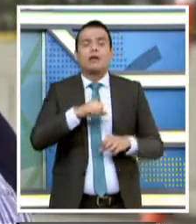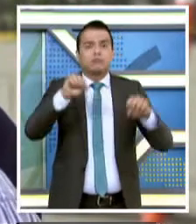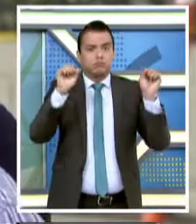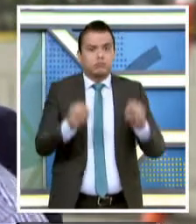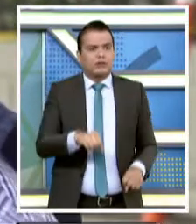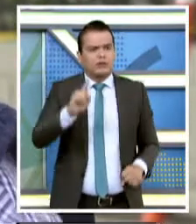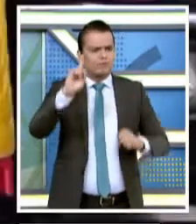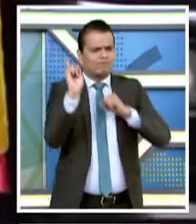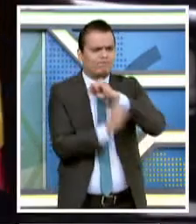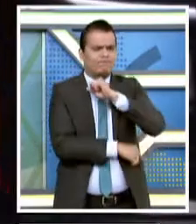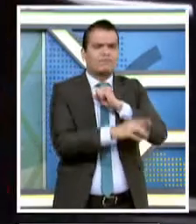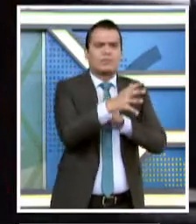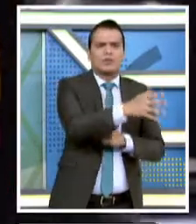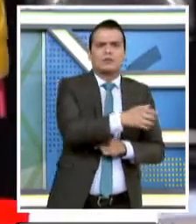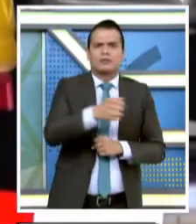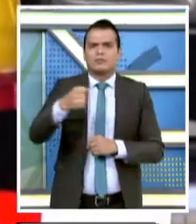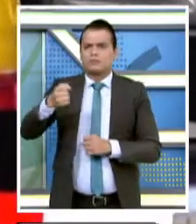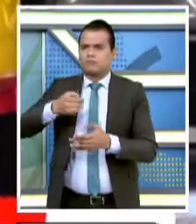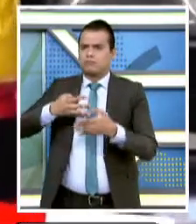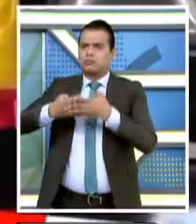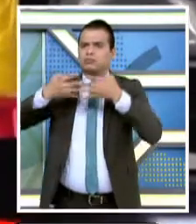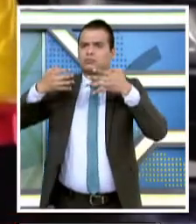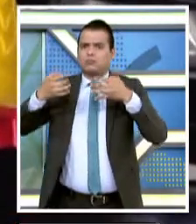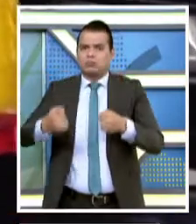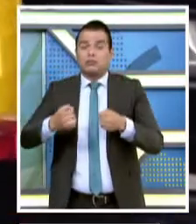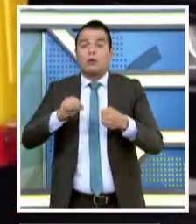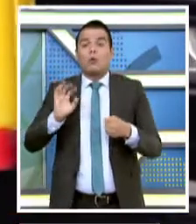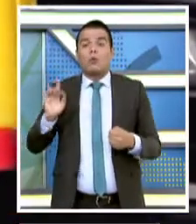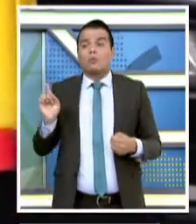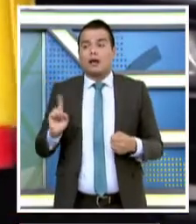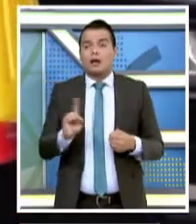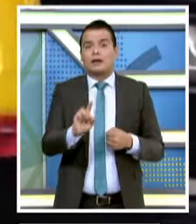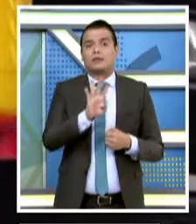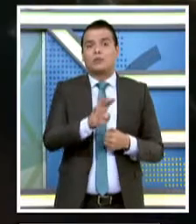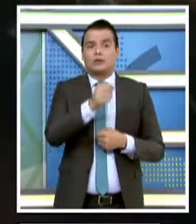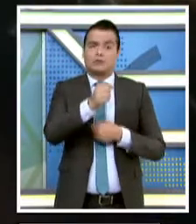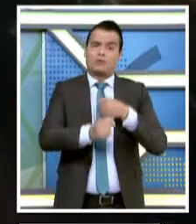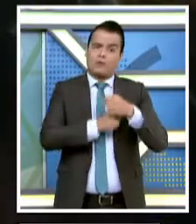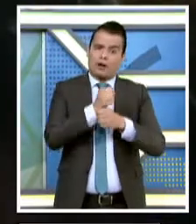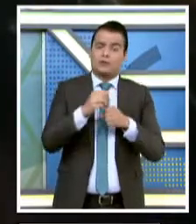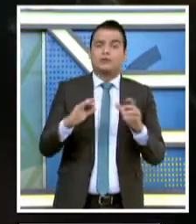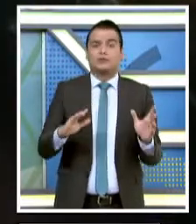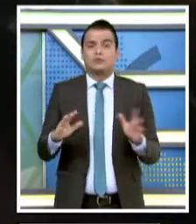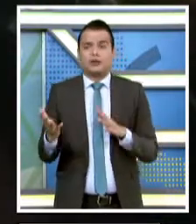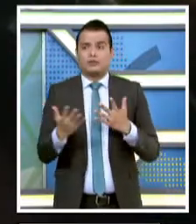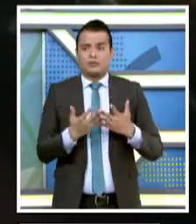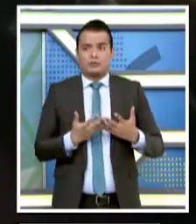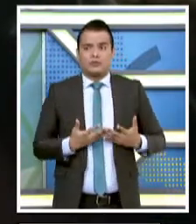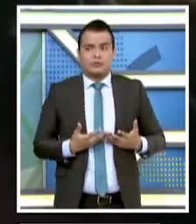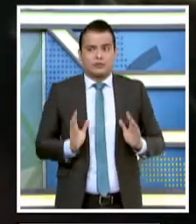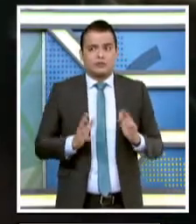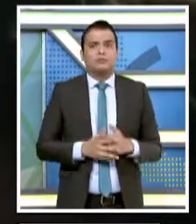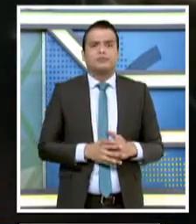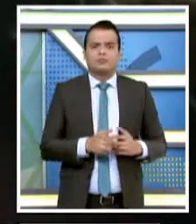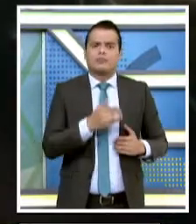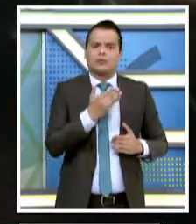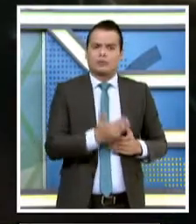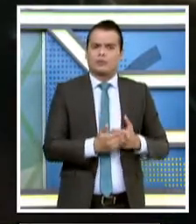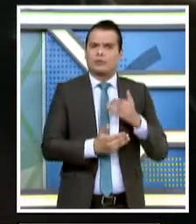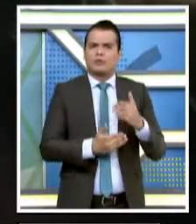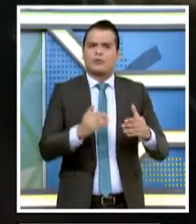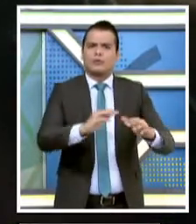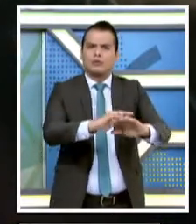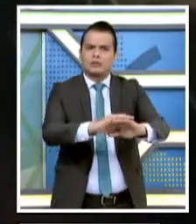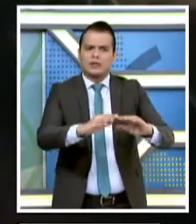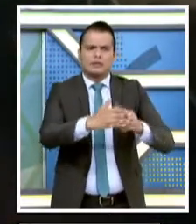Y eso tiene una pena hasta de 4 años de cárcel. Estamos monitoreando permanentemente la actividad de la ciudad,